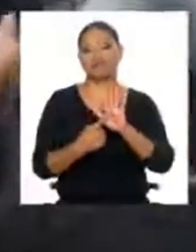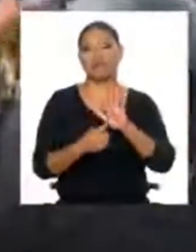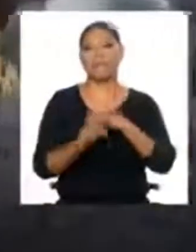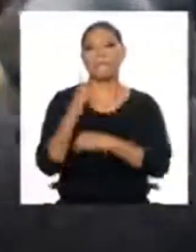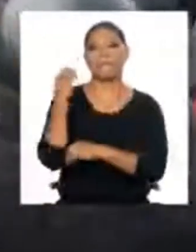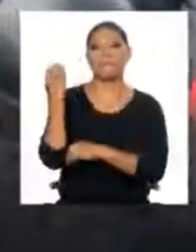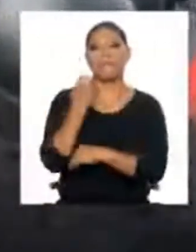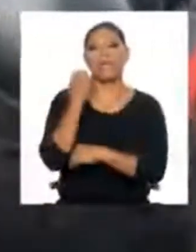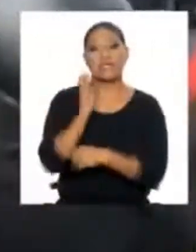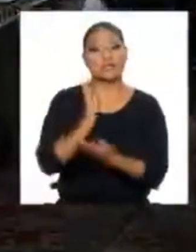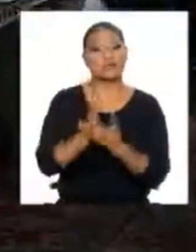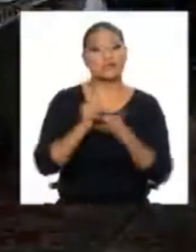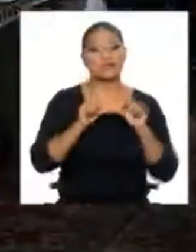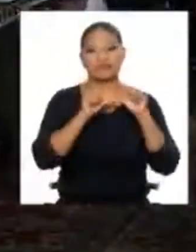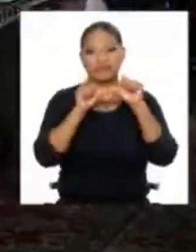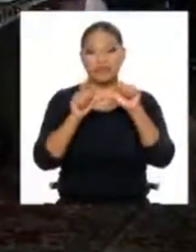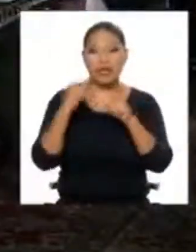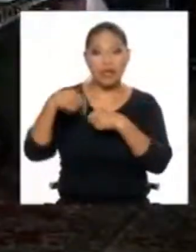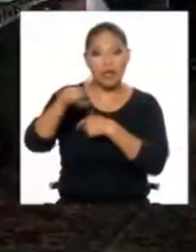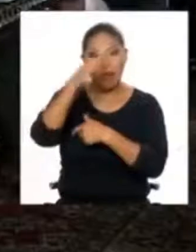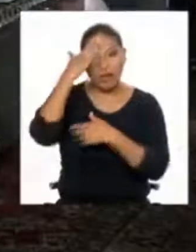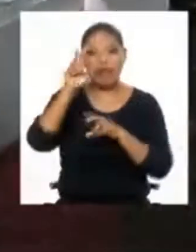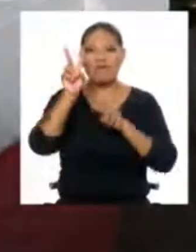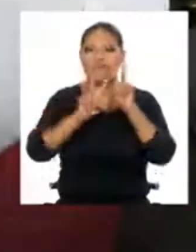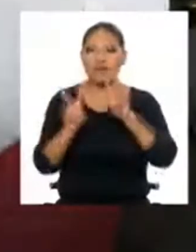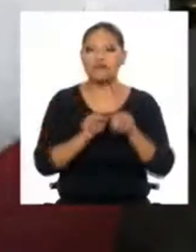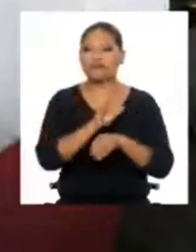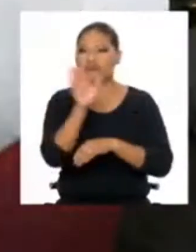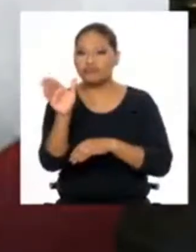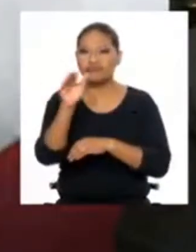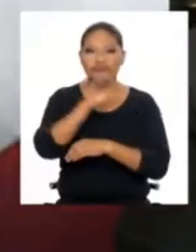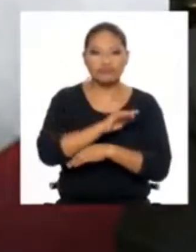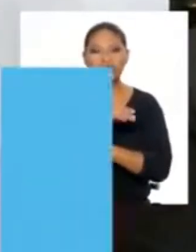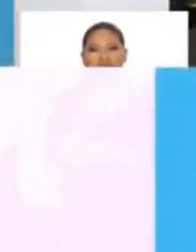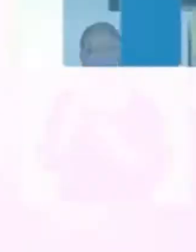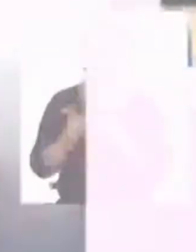extranjeros ilegales regularicen su situación.